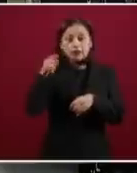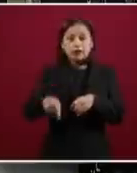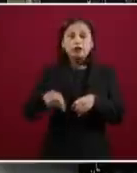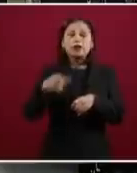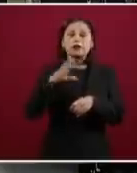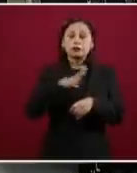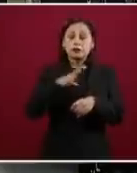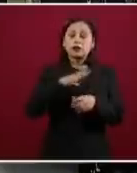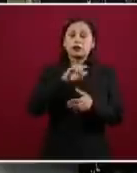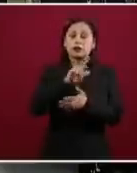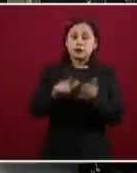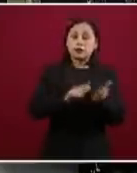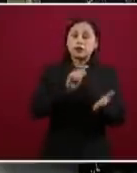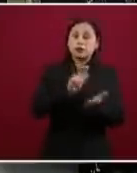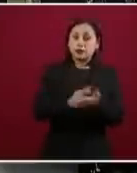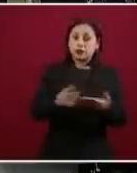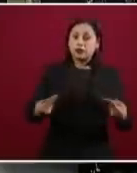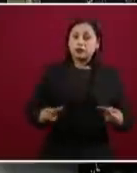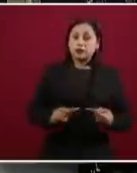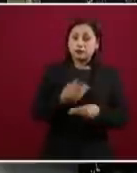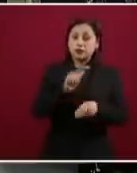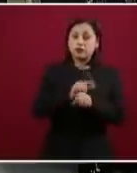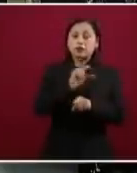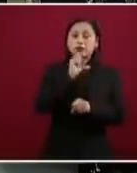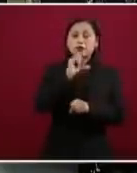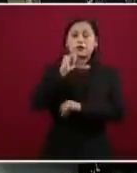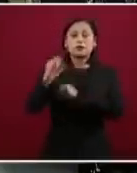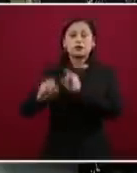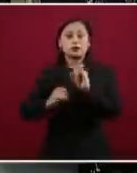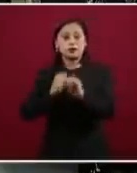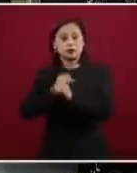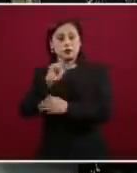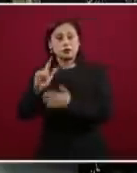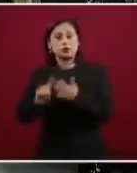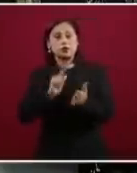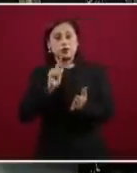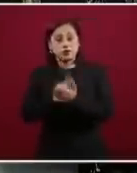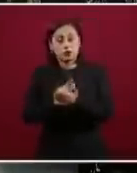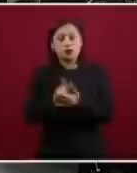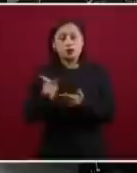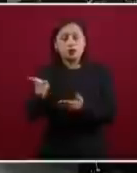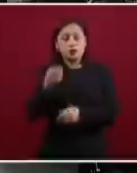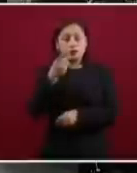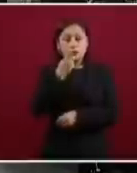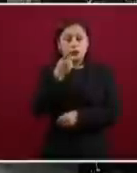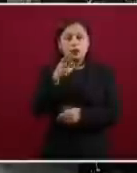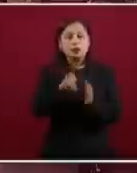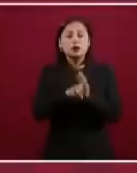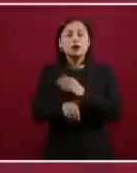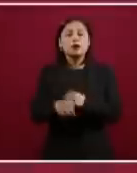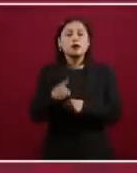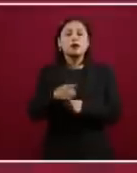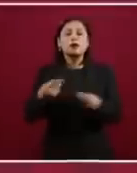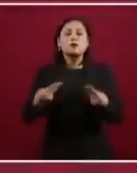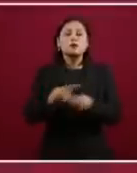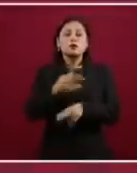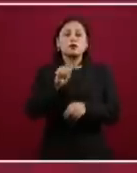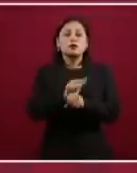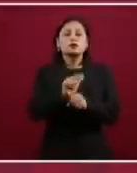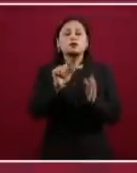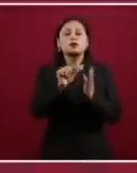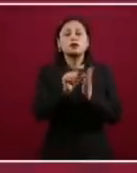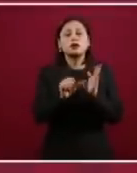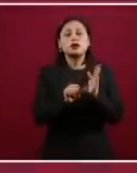e internacional. En el caso del marco normativo internacional, estamos hablando concretamente del artículo